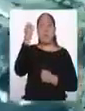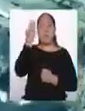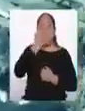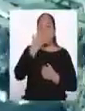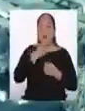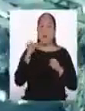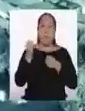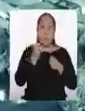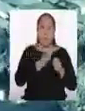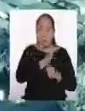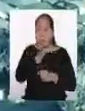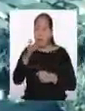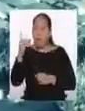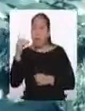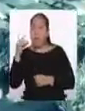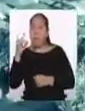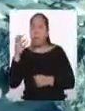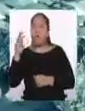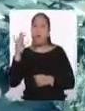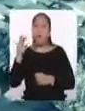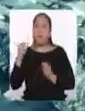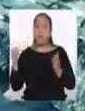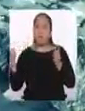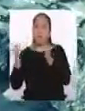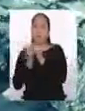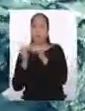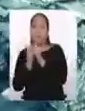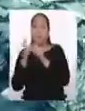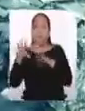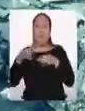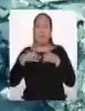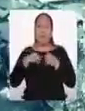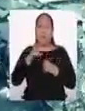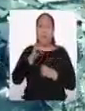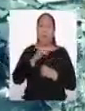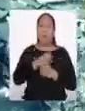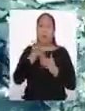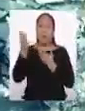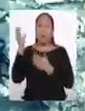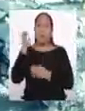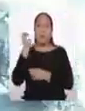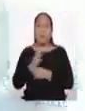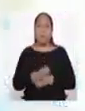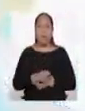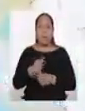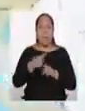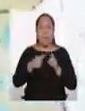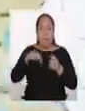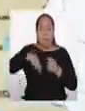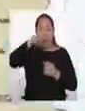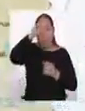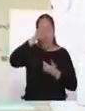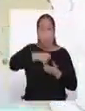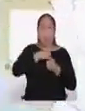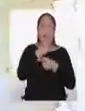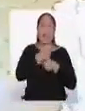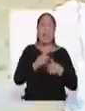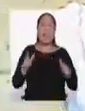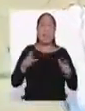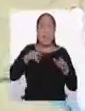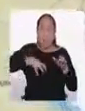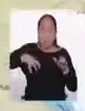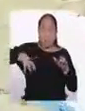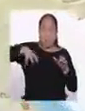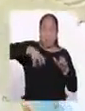En el caso de Jaén, el Perú esgrimía a su favor el principio de la libre determinación de los pueblos y reivindicaba las